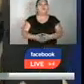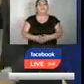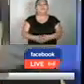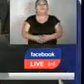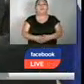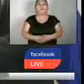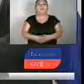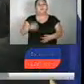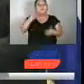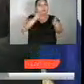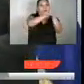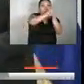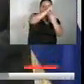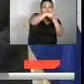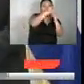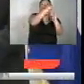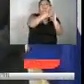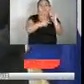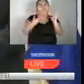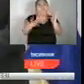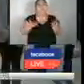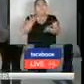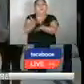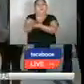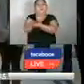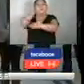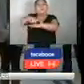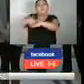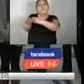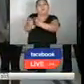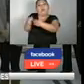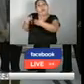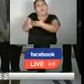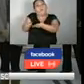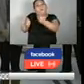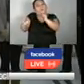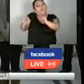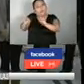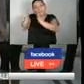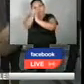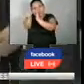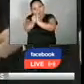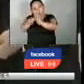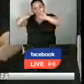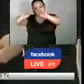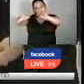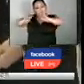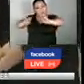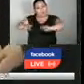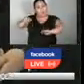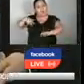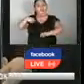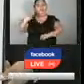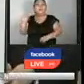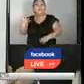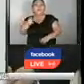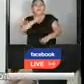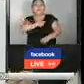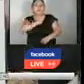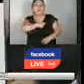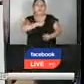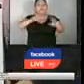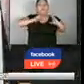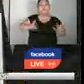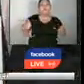Esta iniciativa ya fue presentada ante la Asamblea Legislativa, donde se estudiará cada uno de sus artículos, que incluyen obligaciones para el Estado y